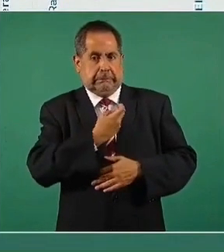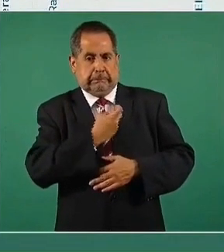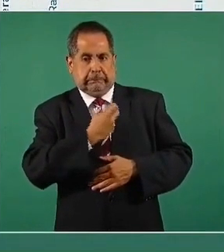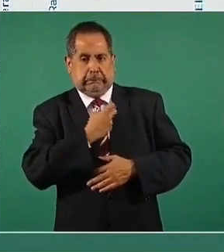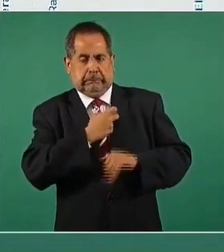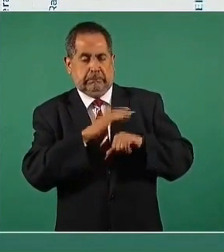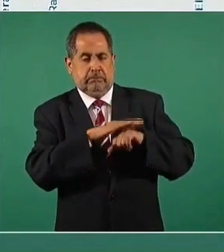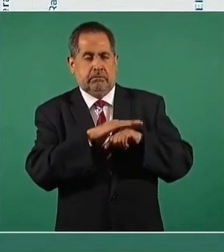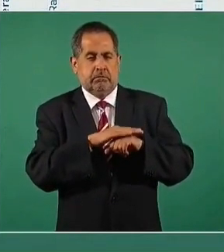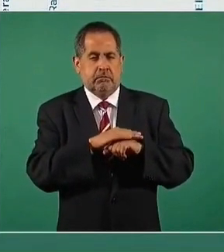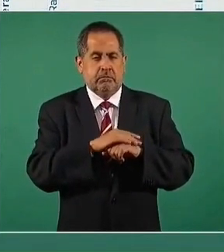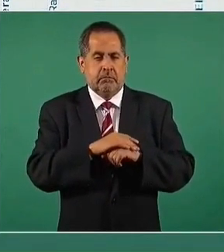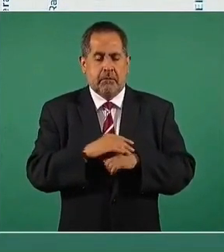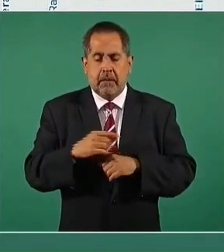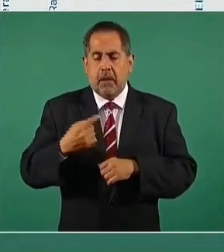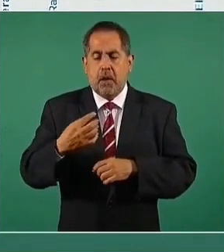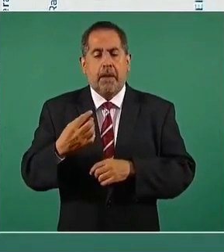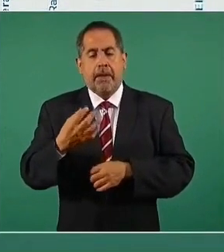casi igual.